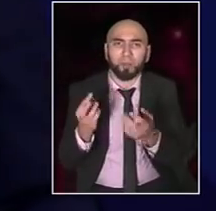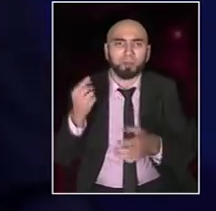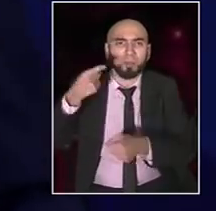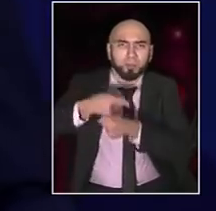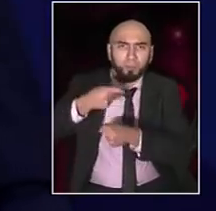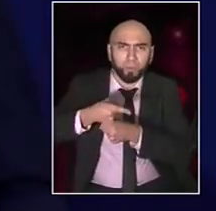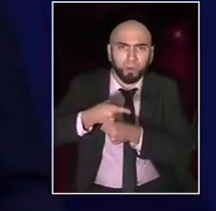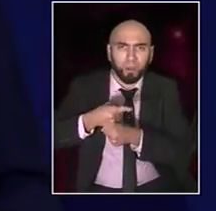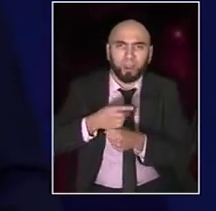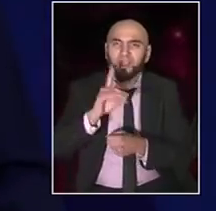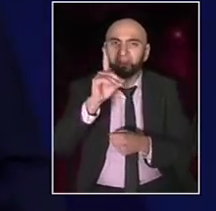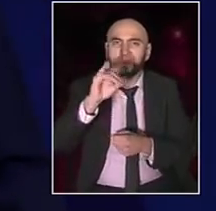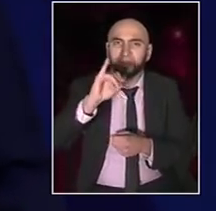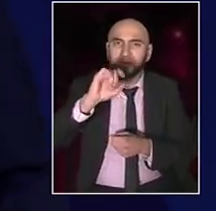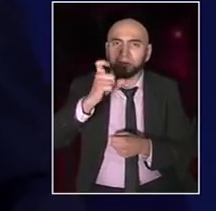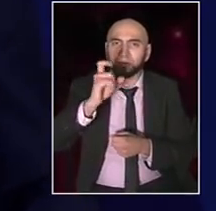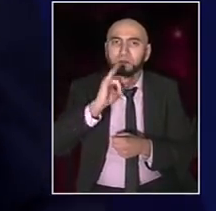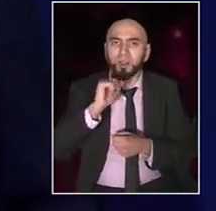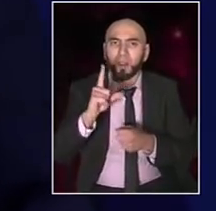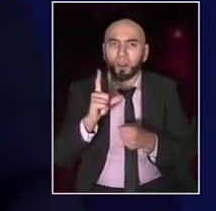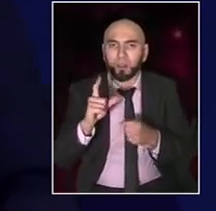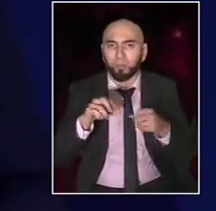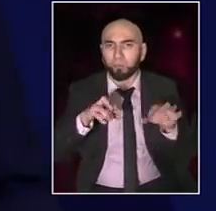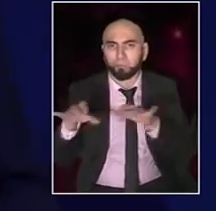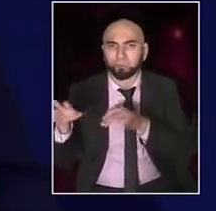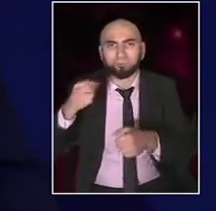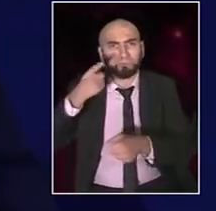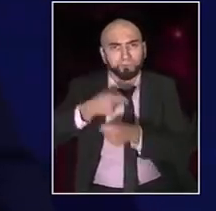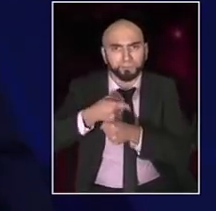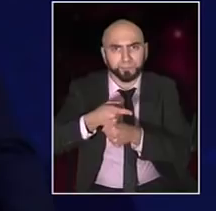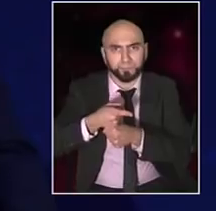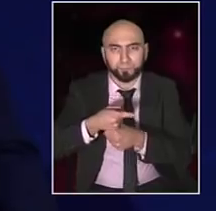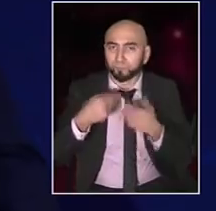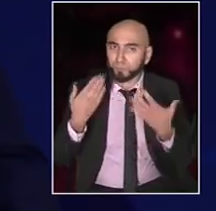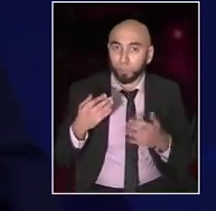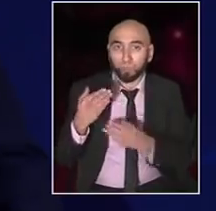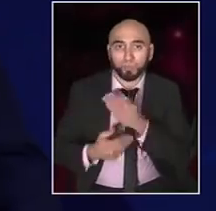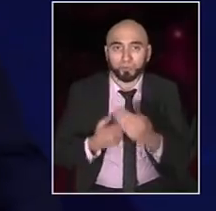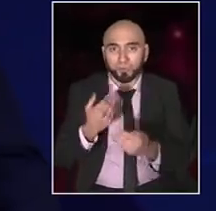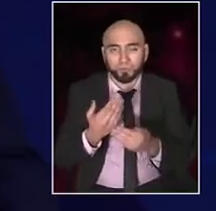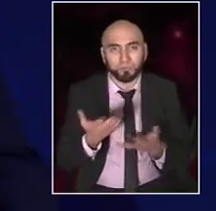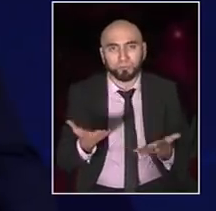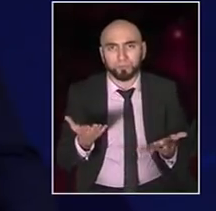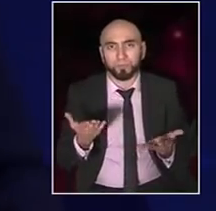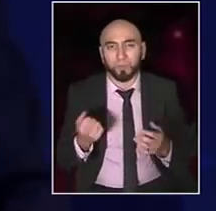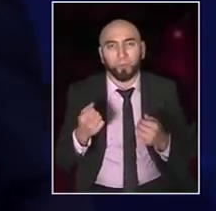Entonces, nosotros vivimos un proceso donde el humanismo liberal democratizó o